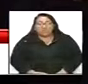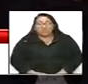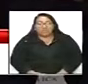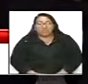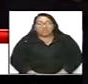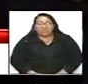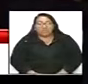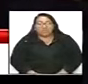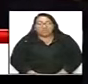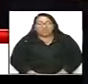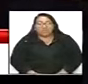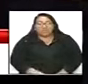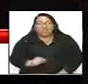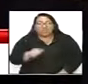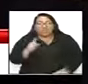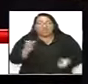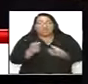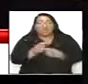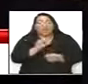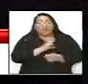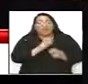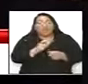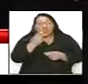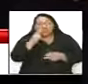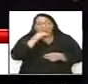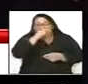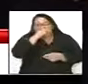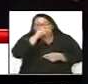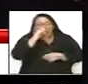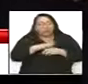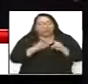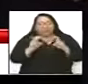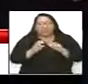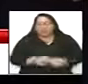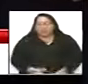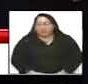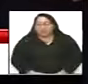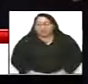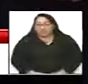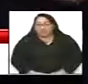Sí, mira, eso lo está viendo la Comisión de Fiscalización. Entonces, ese